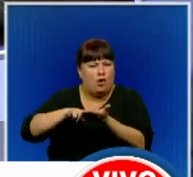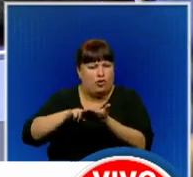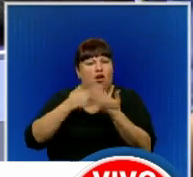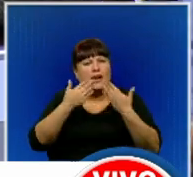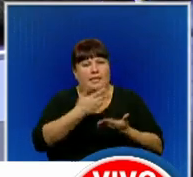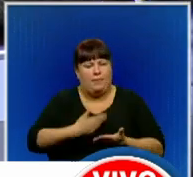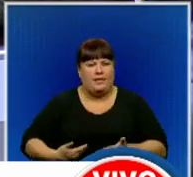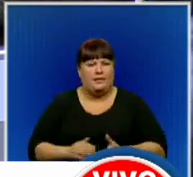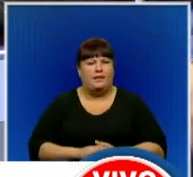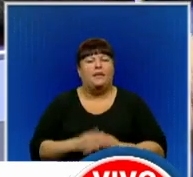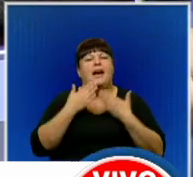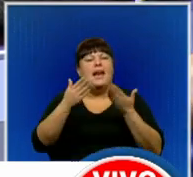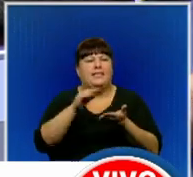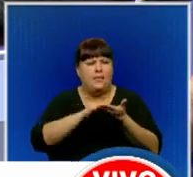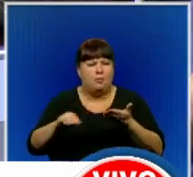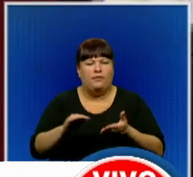gracias